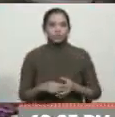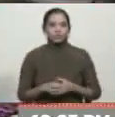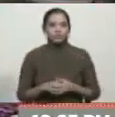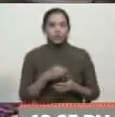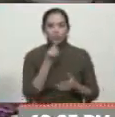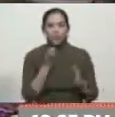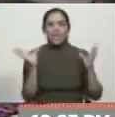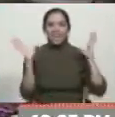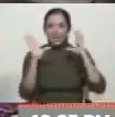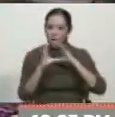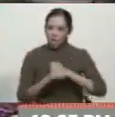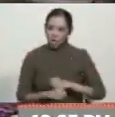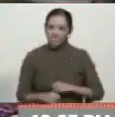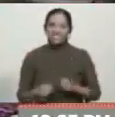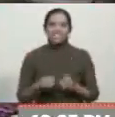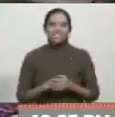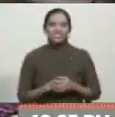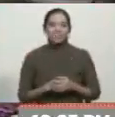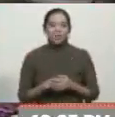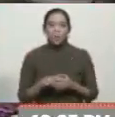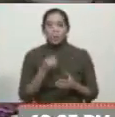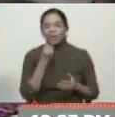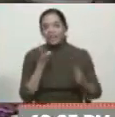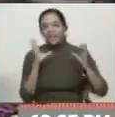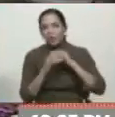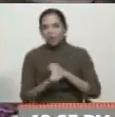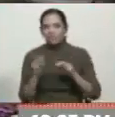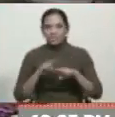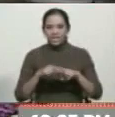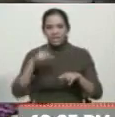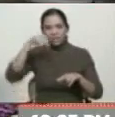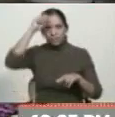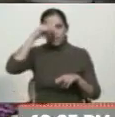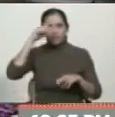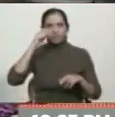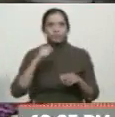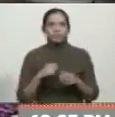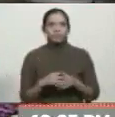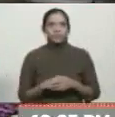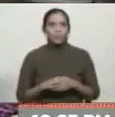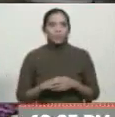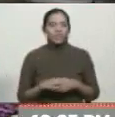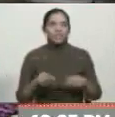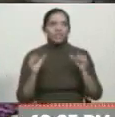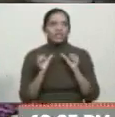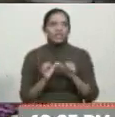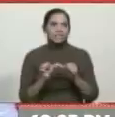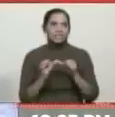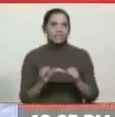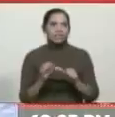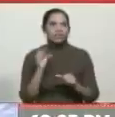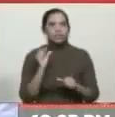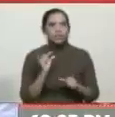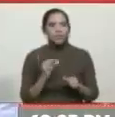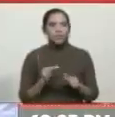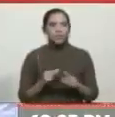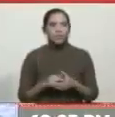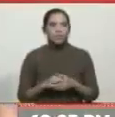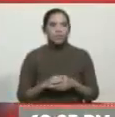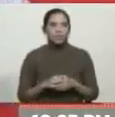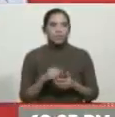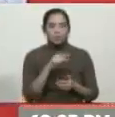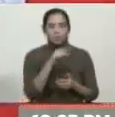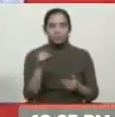le va a usted? Buenas noches, ya, Francisco, buenas noches, Pedro. Y, bueno, siguiendo un poco con lo que ustedes